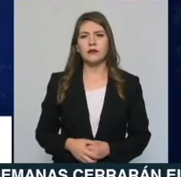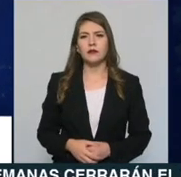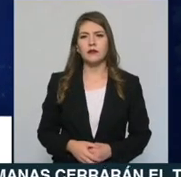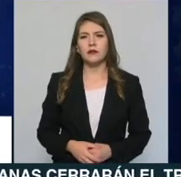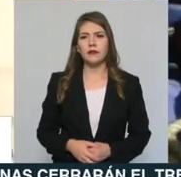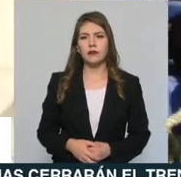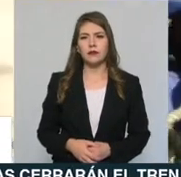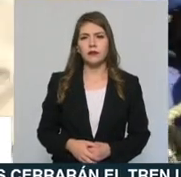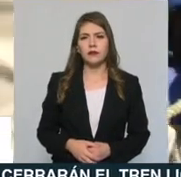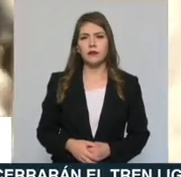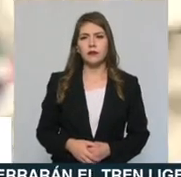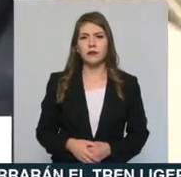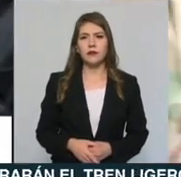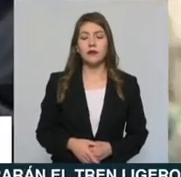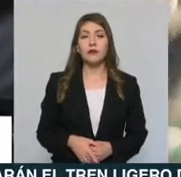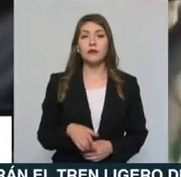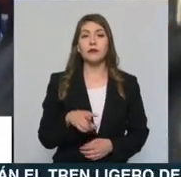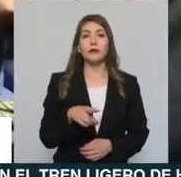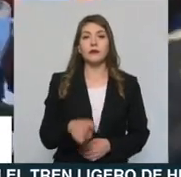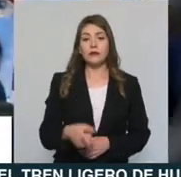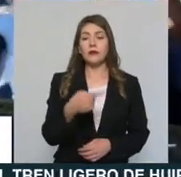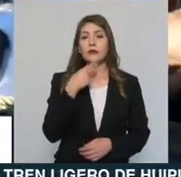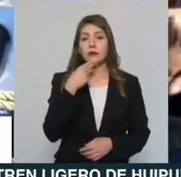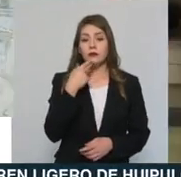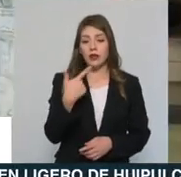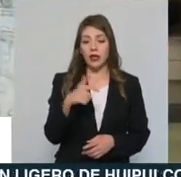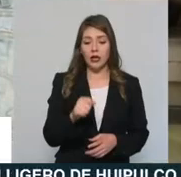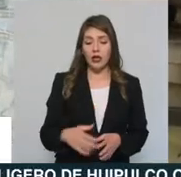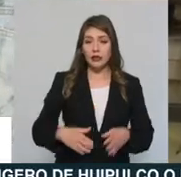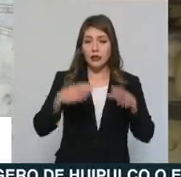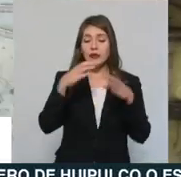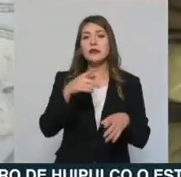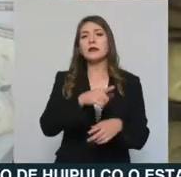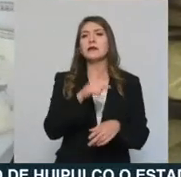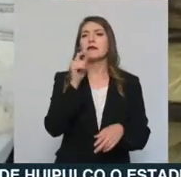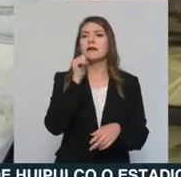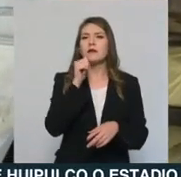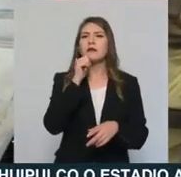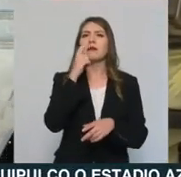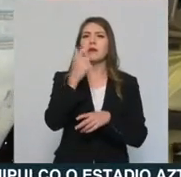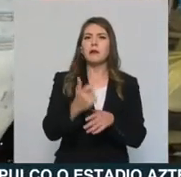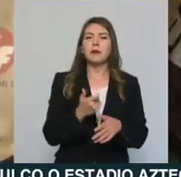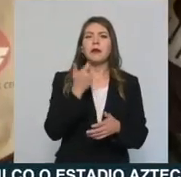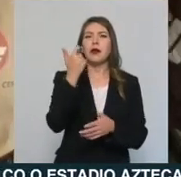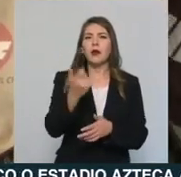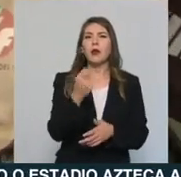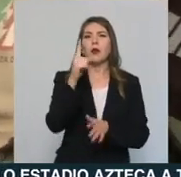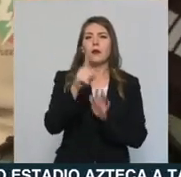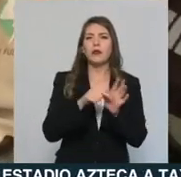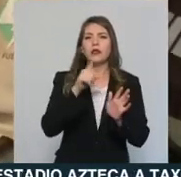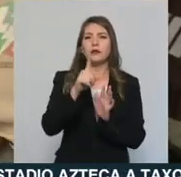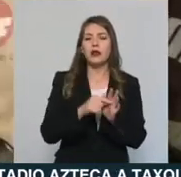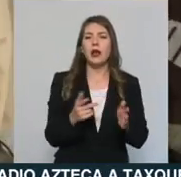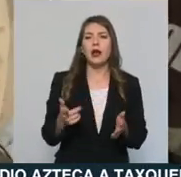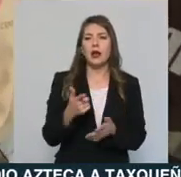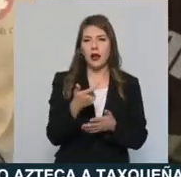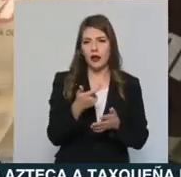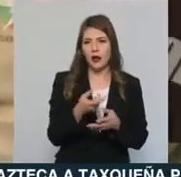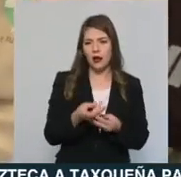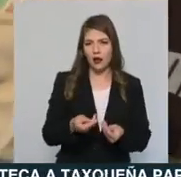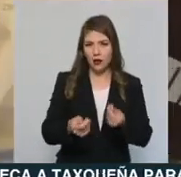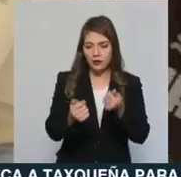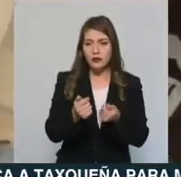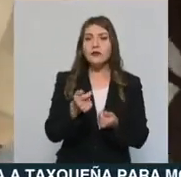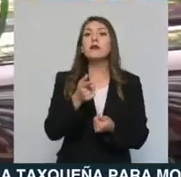El consumo de gas es uno de los principales gastos dentro del hogar, y una forma de disminuir esa fuga de dinero es sustituir el